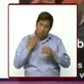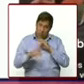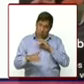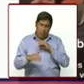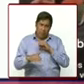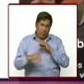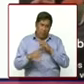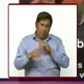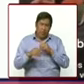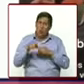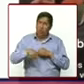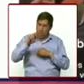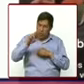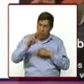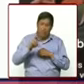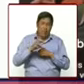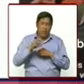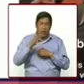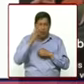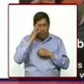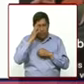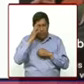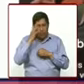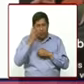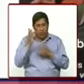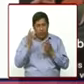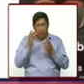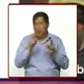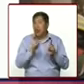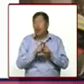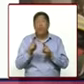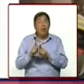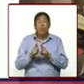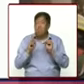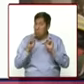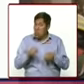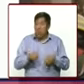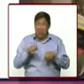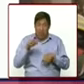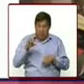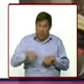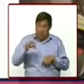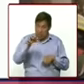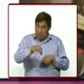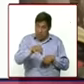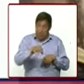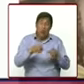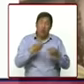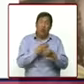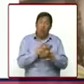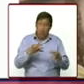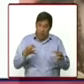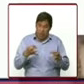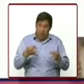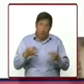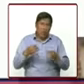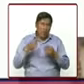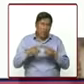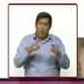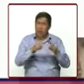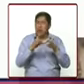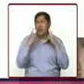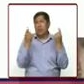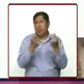vía la banca digital, sino pueden ir a estos puntos de acopio que están instalados en